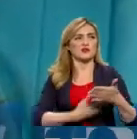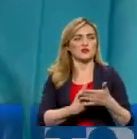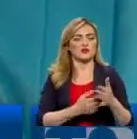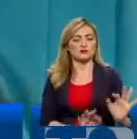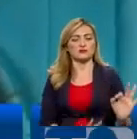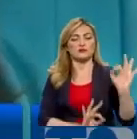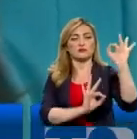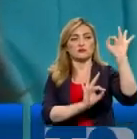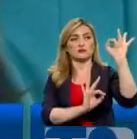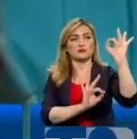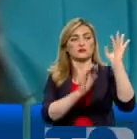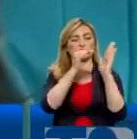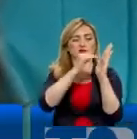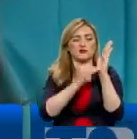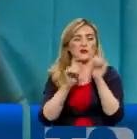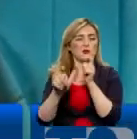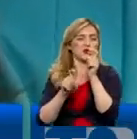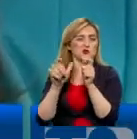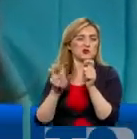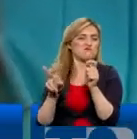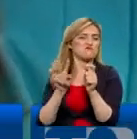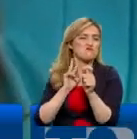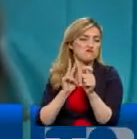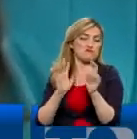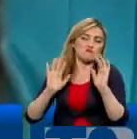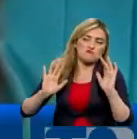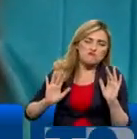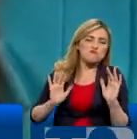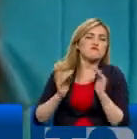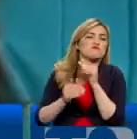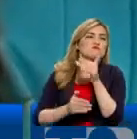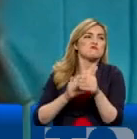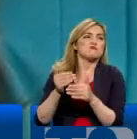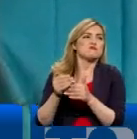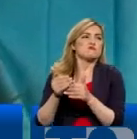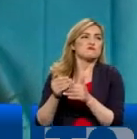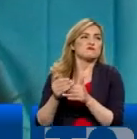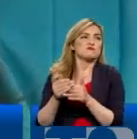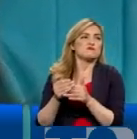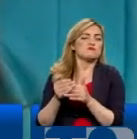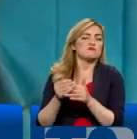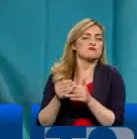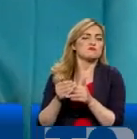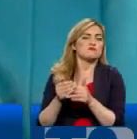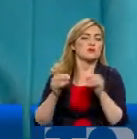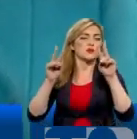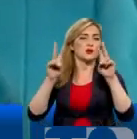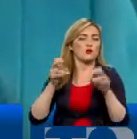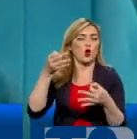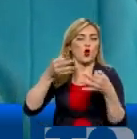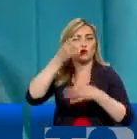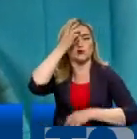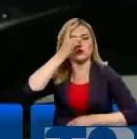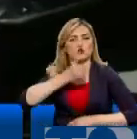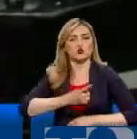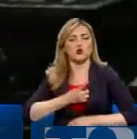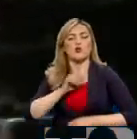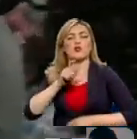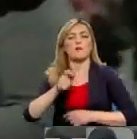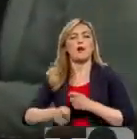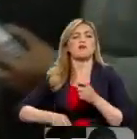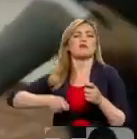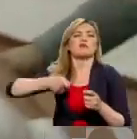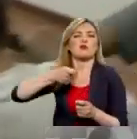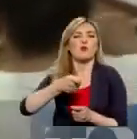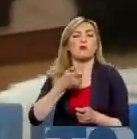el listado de las personas afectadas, esperamos que se proceda a la reparación en los términos que la Corte ha dispuesto. En el